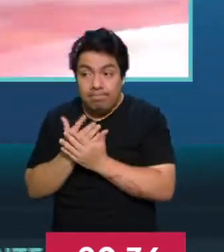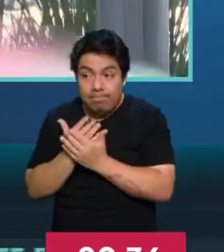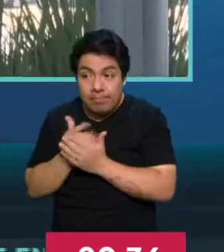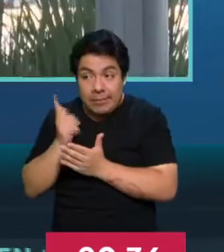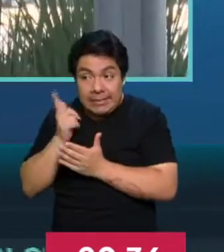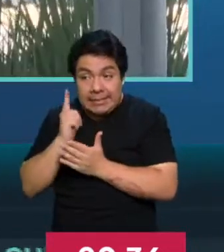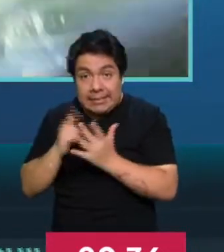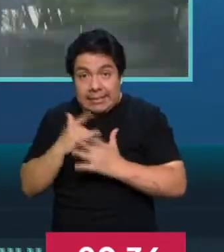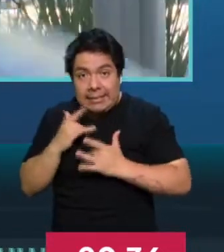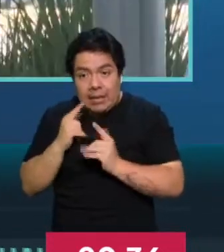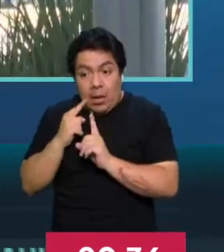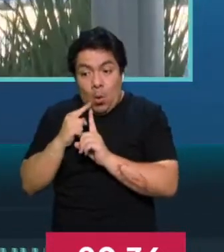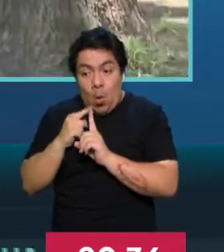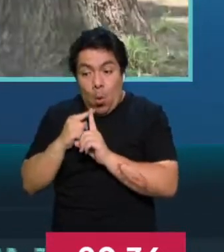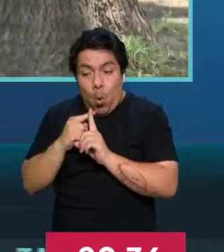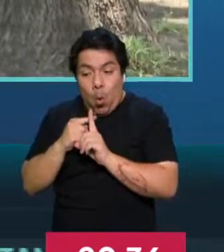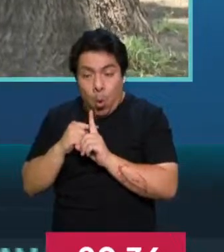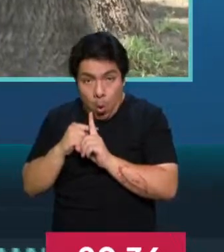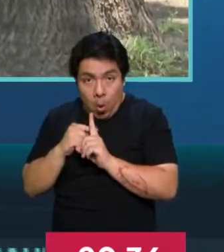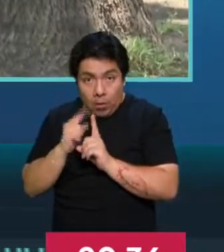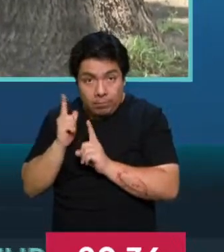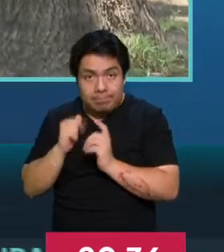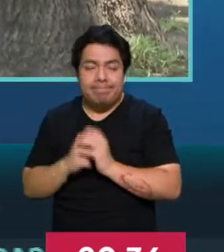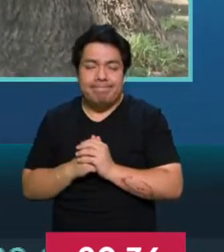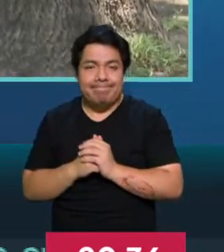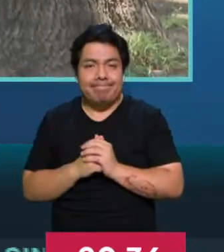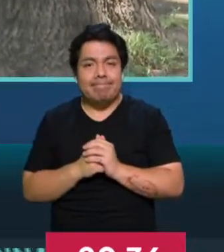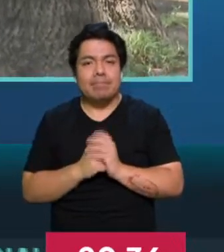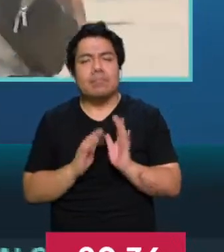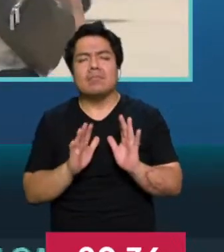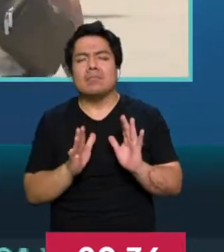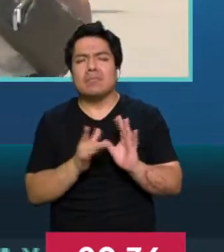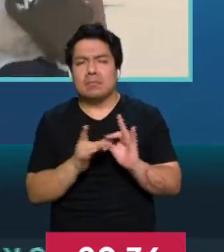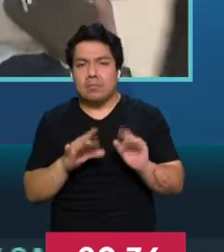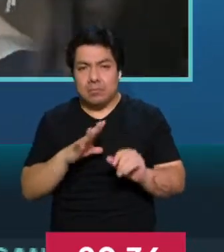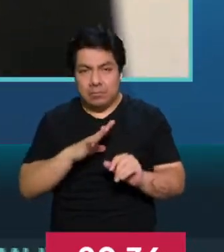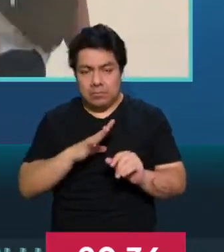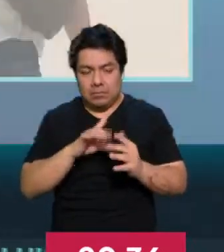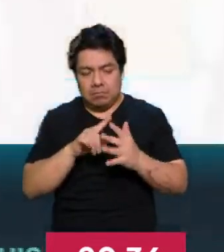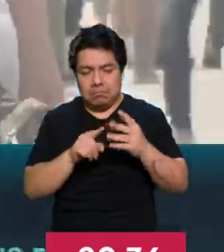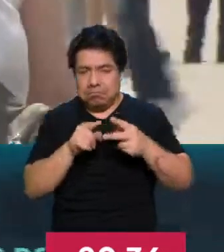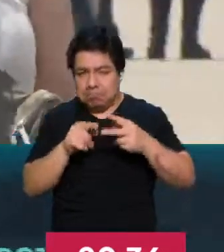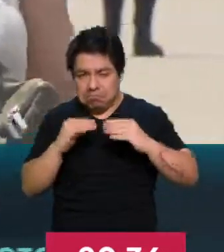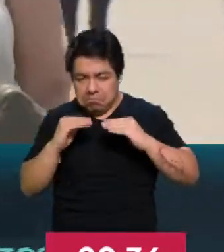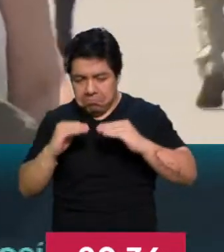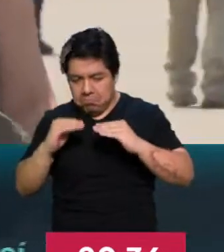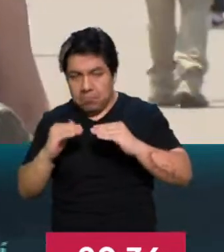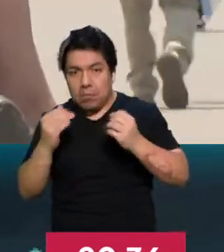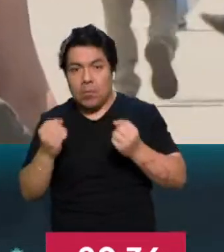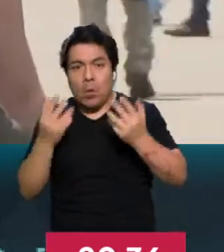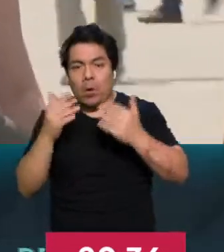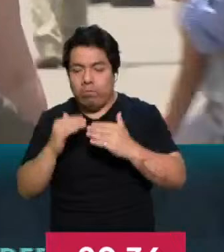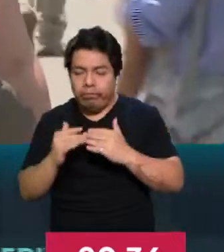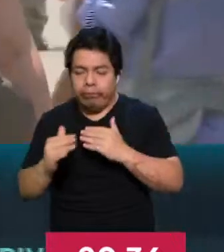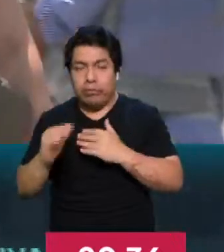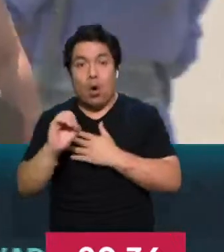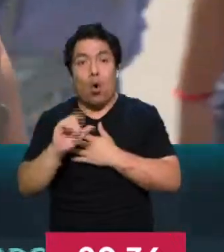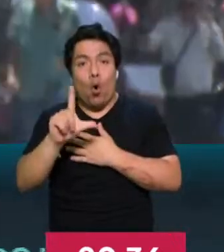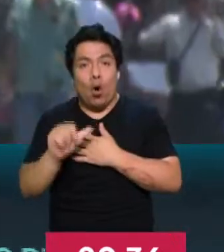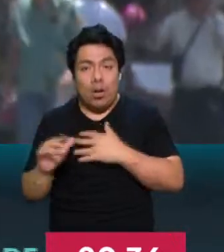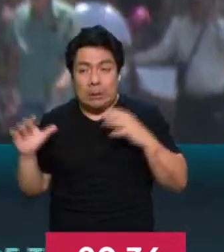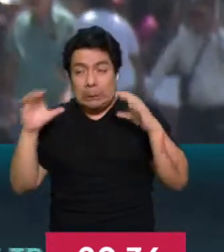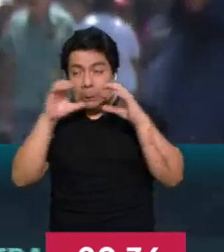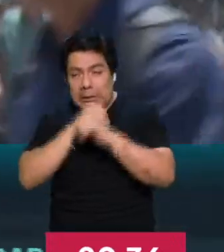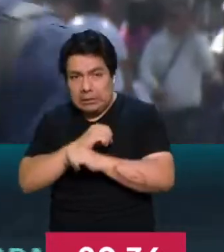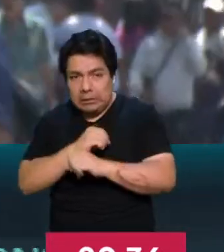esta sensación térmica vaya bajando gradualmente. ¿Hay o existe algún promedio de cuánto dura una ola de calor? No,